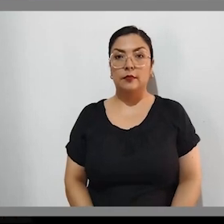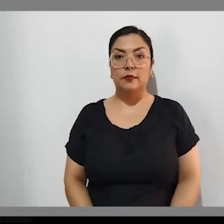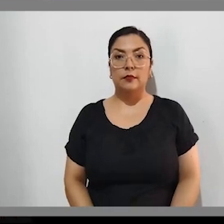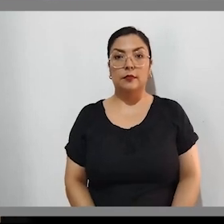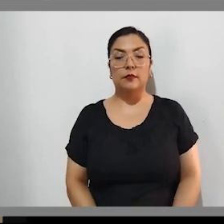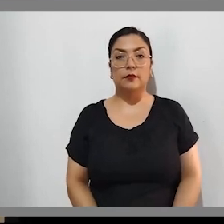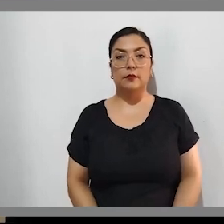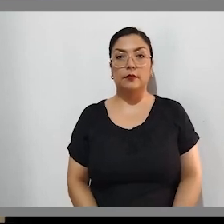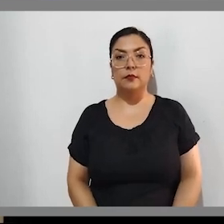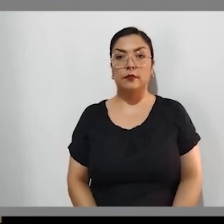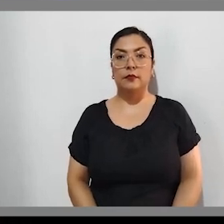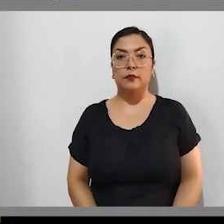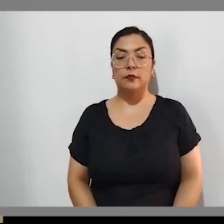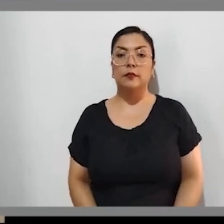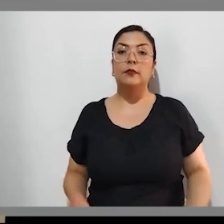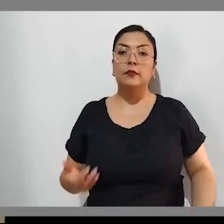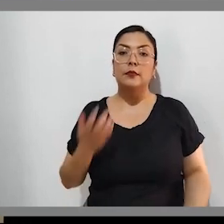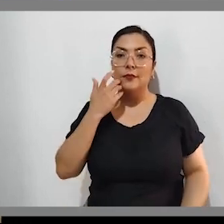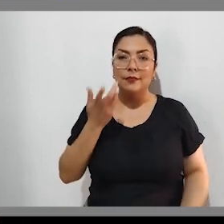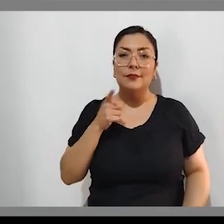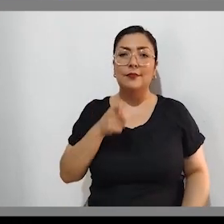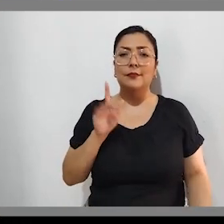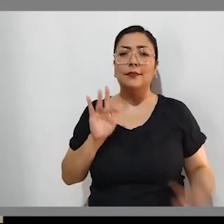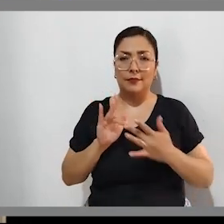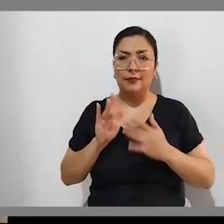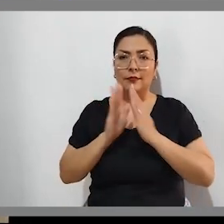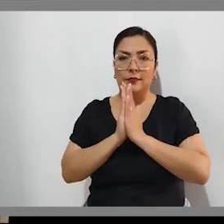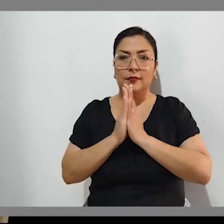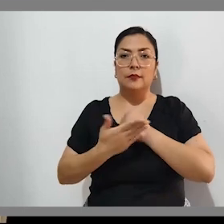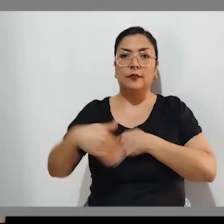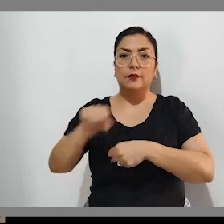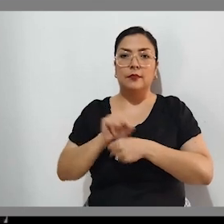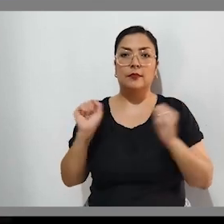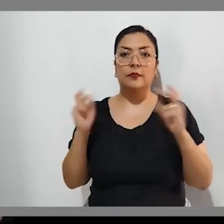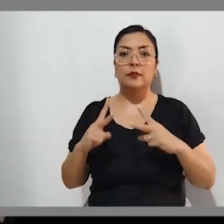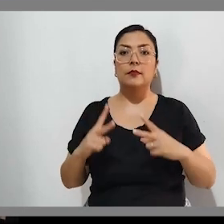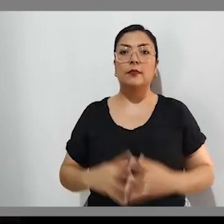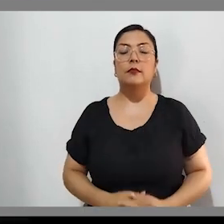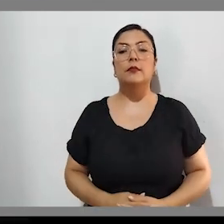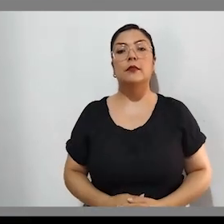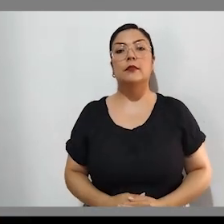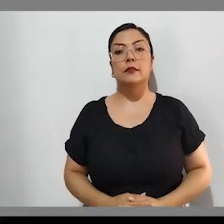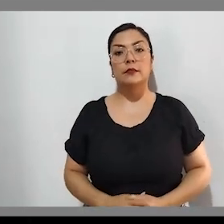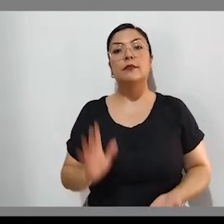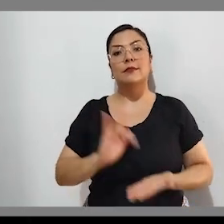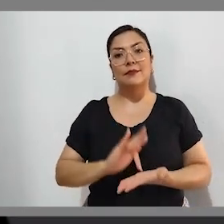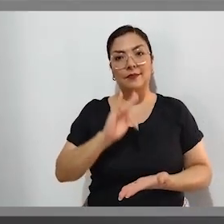programa-radiofónico, y en Twitter, laurna-IEC. Queremos tener comunicación con usted. Pásenla muy bien. Hasta la próxima semana.